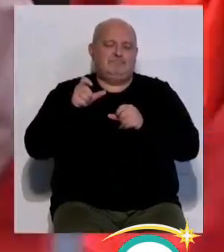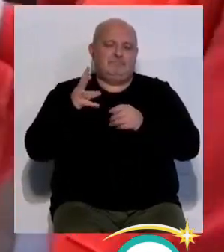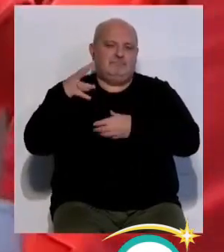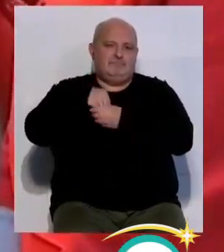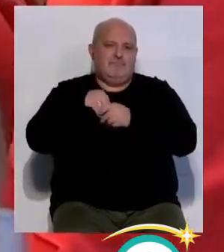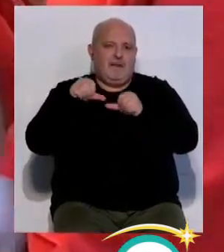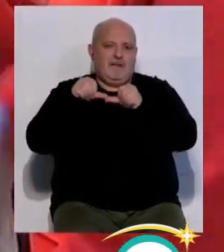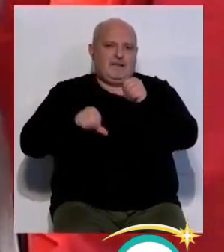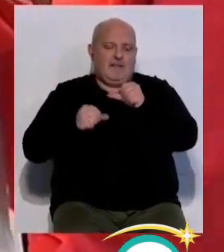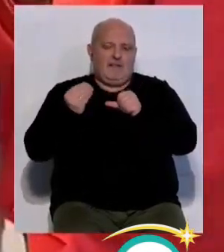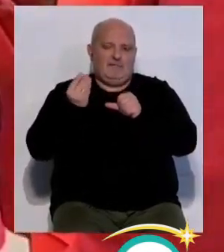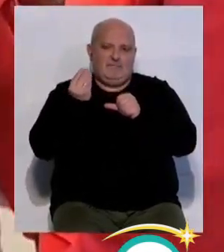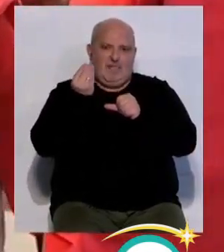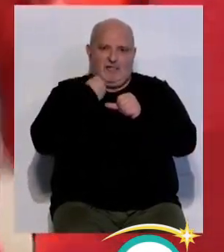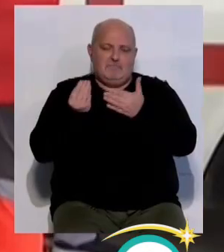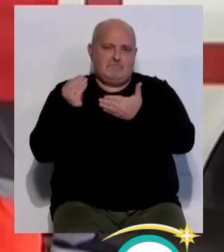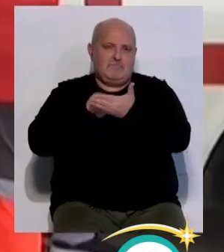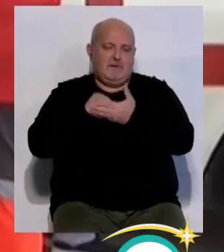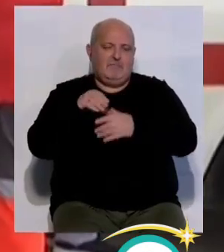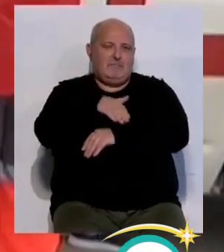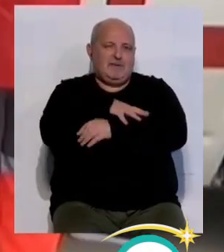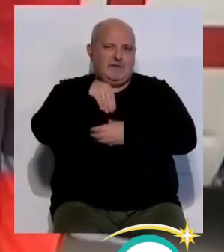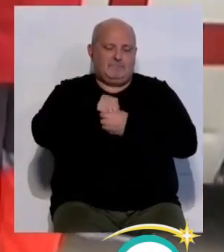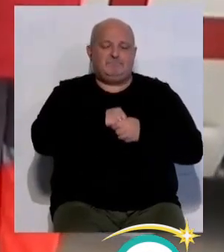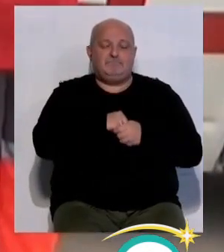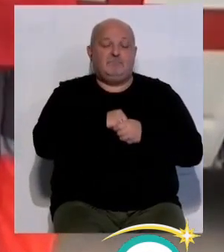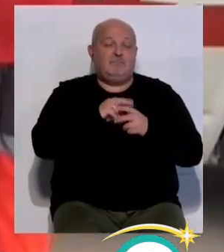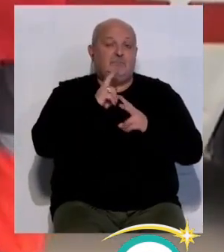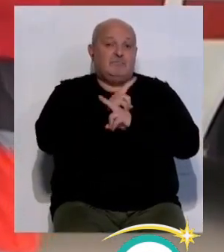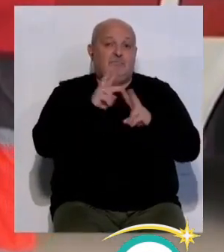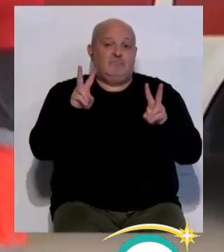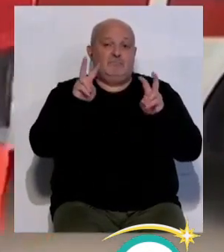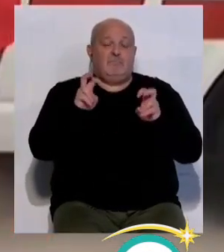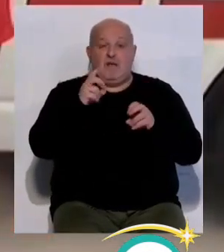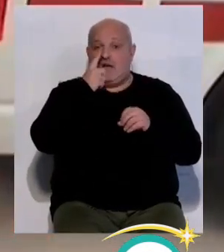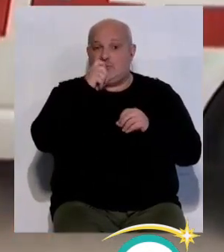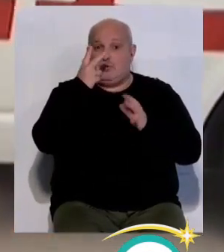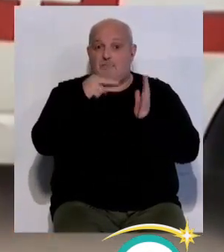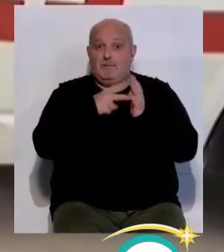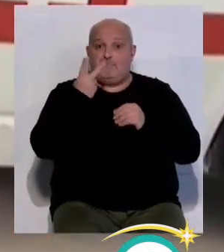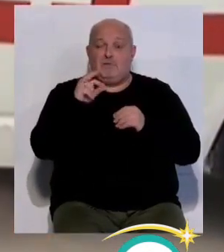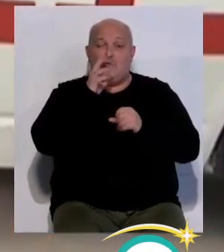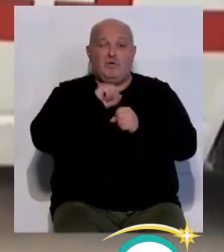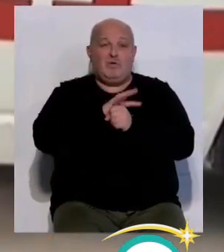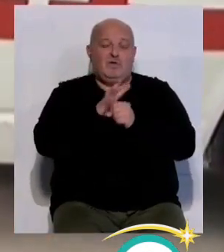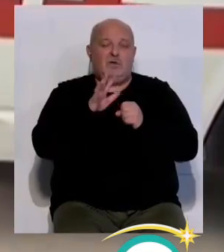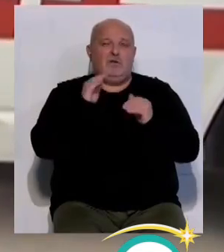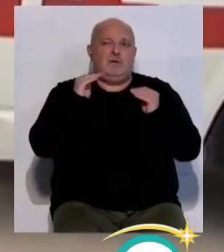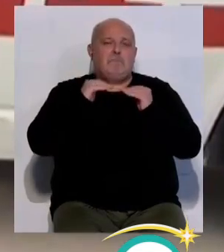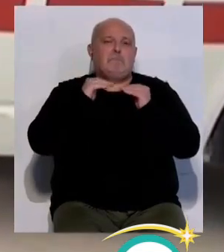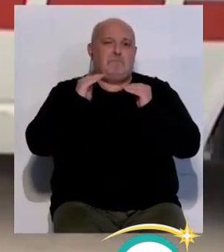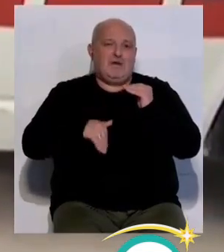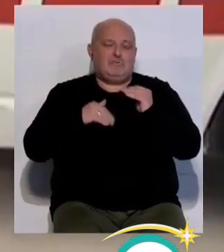en estas estadísticas del Ministerio del Interior. Recordar que en el año 2020, debido a la pandemia, fue en el que